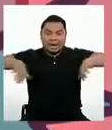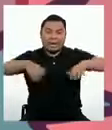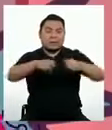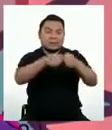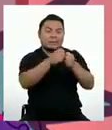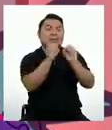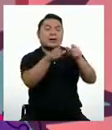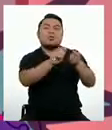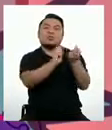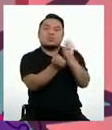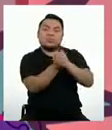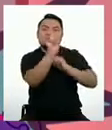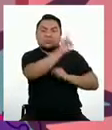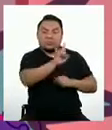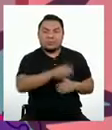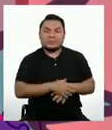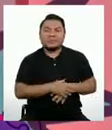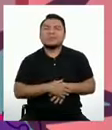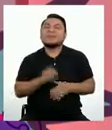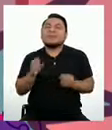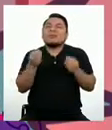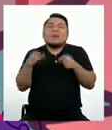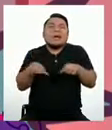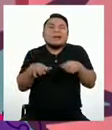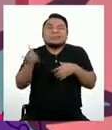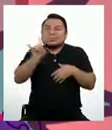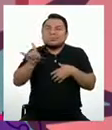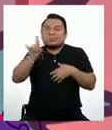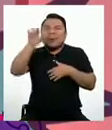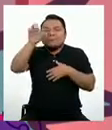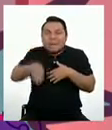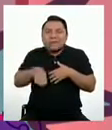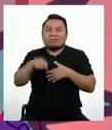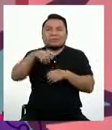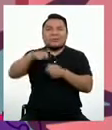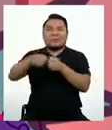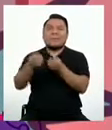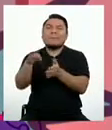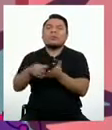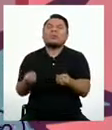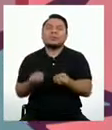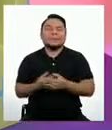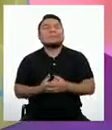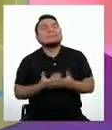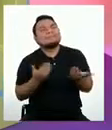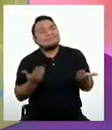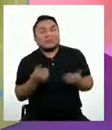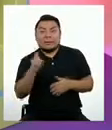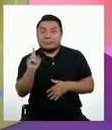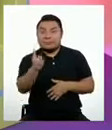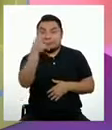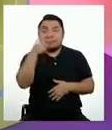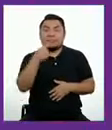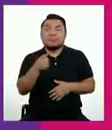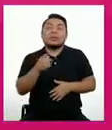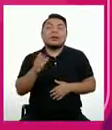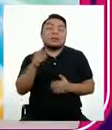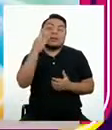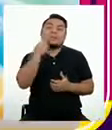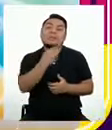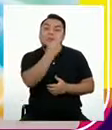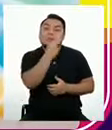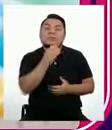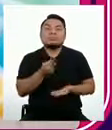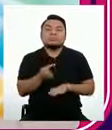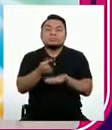casa. ¿Y cómo hacemos para dejar de utilizar plástico? Bueno, podemos empezar con pequeñas secciones como primero rechazar cualquier